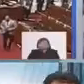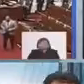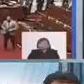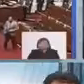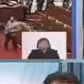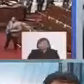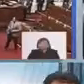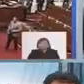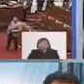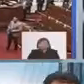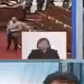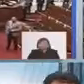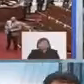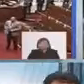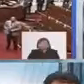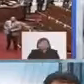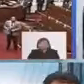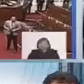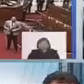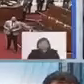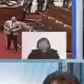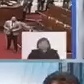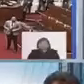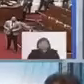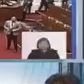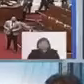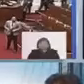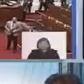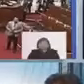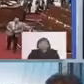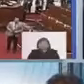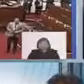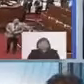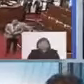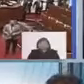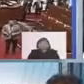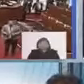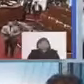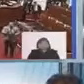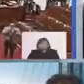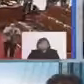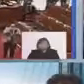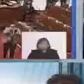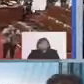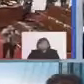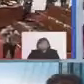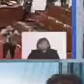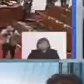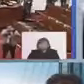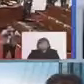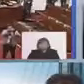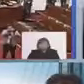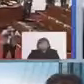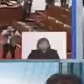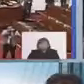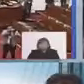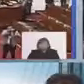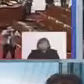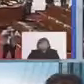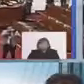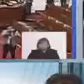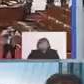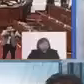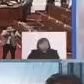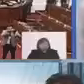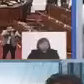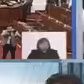sociales y las manifestaciones que hay de los ciudadanos de a pie. Había mucha incertidumbre porque Pedro Castillo había anunciado incluso